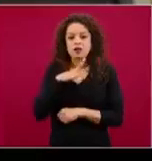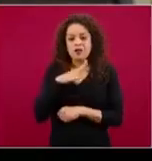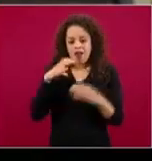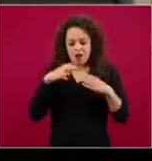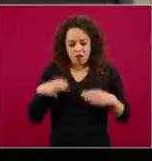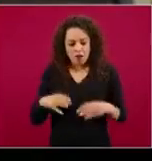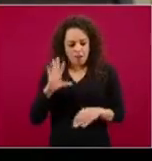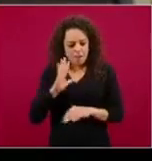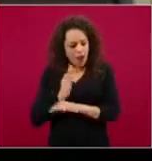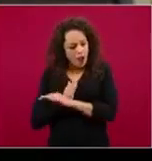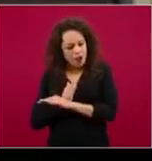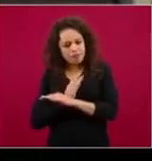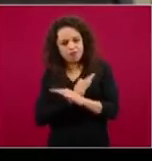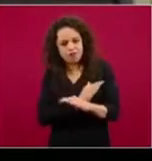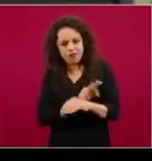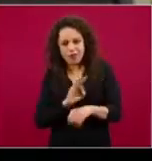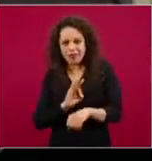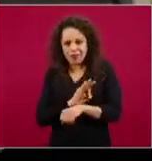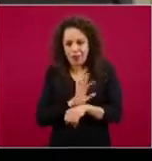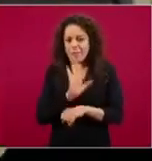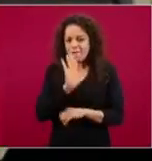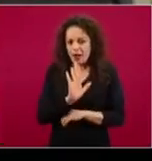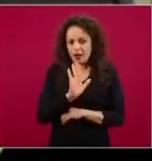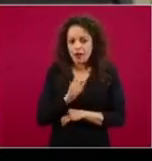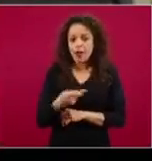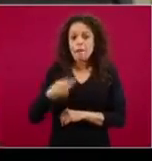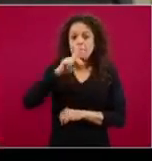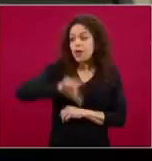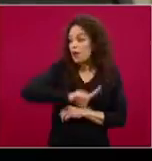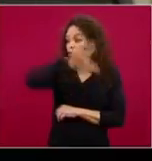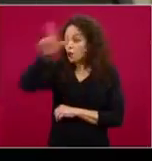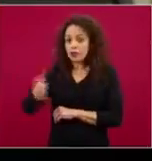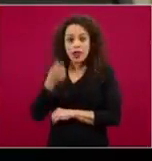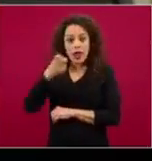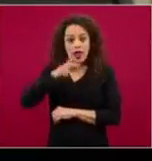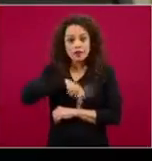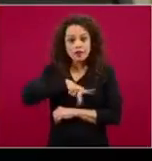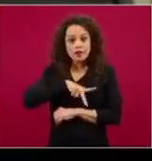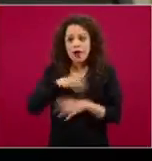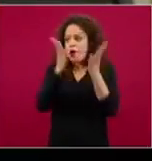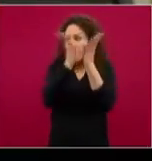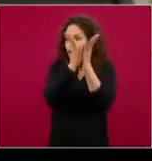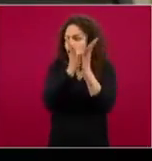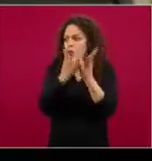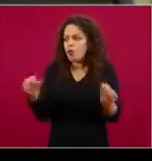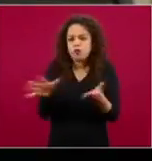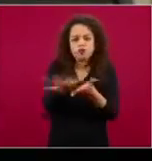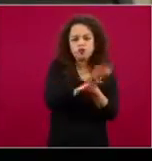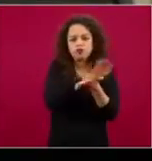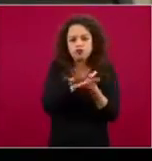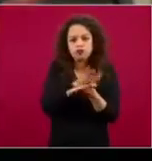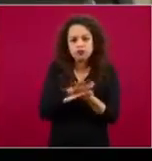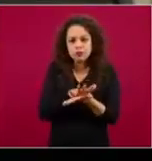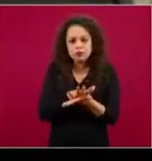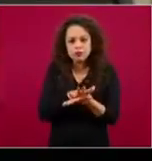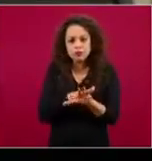Pero además porque después ese virus desapareció, como lo que decían aquí sobre el virus de la viruela. Ya no existe el virus